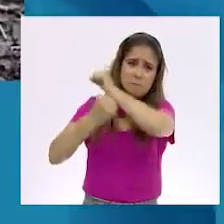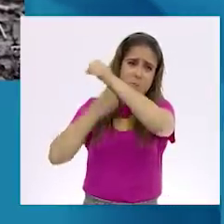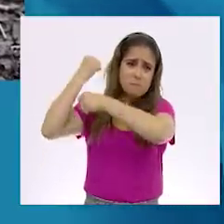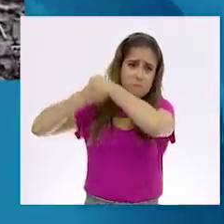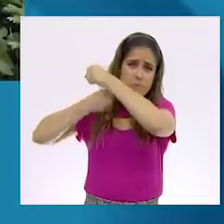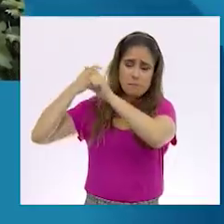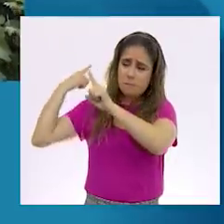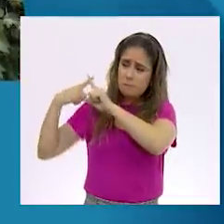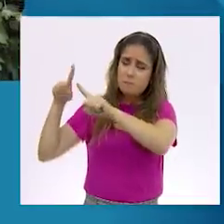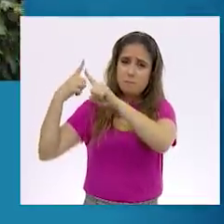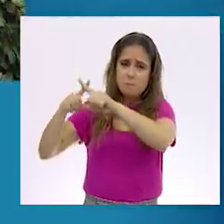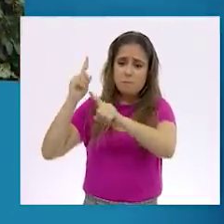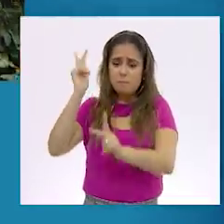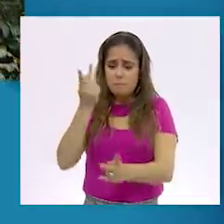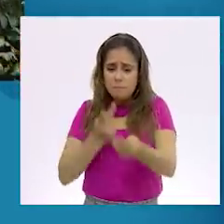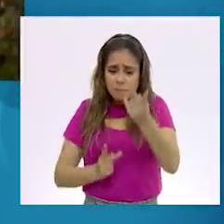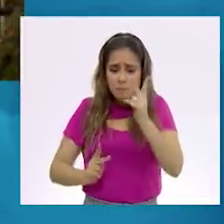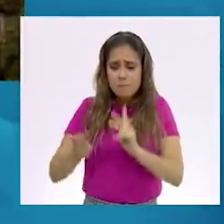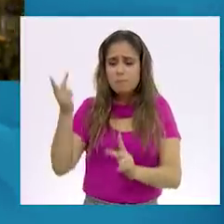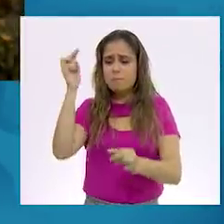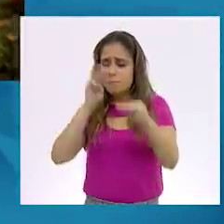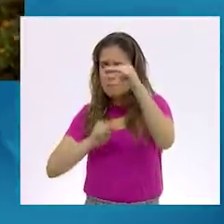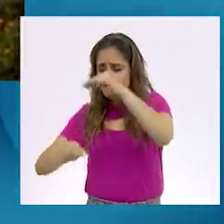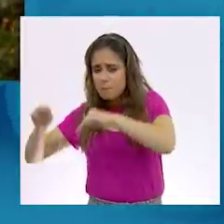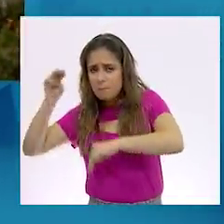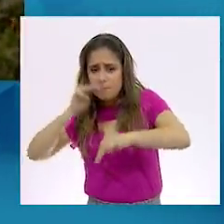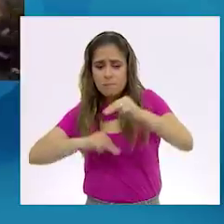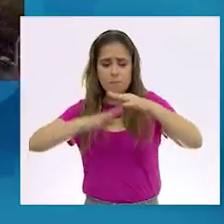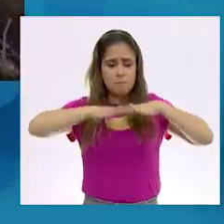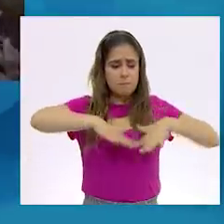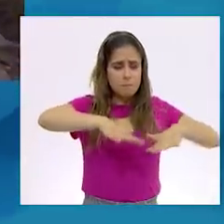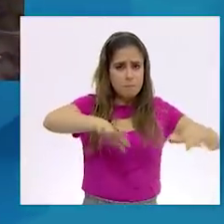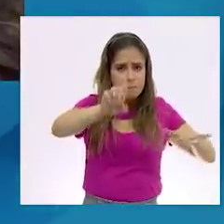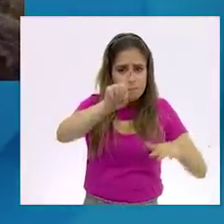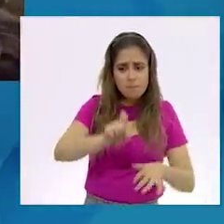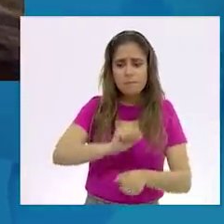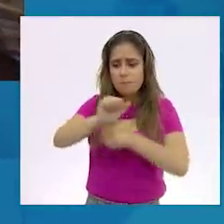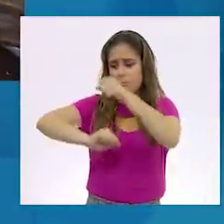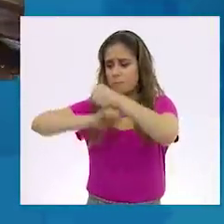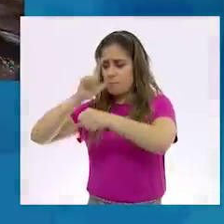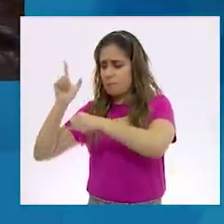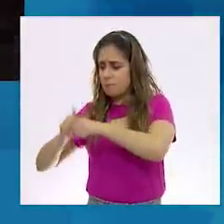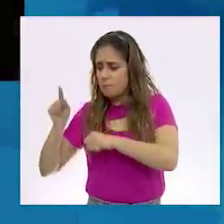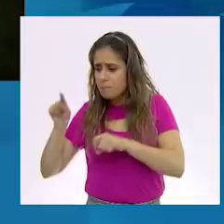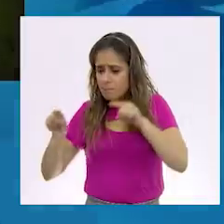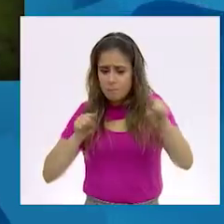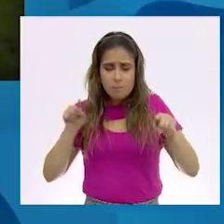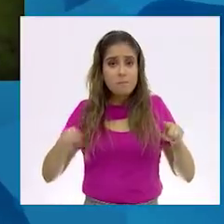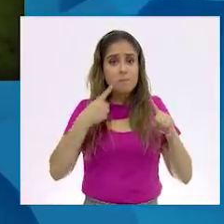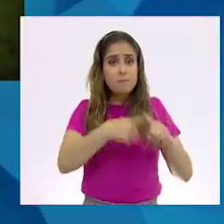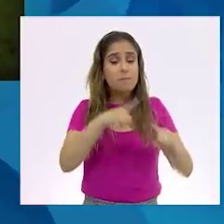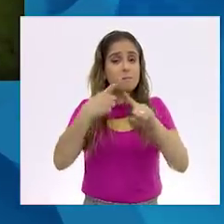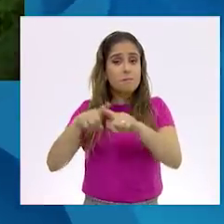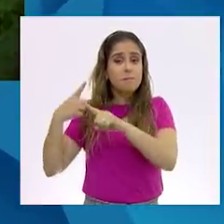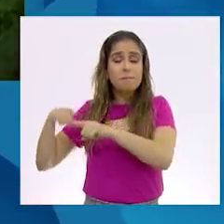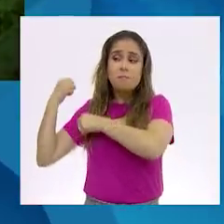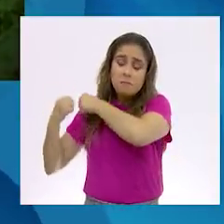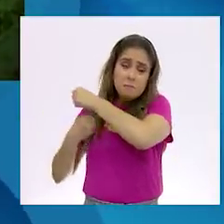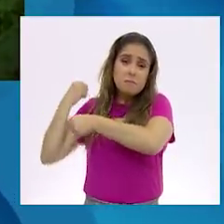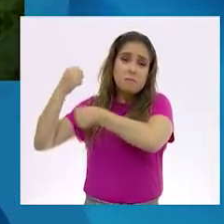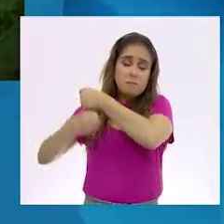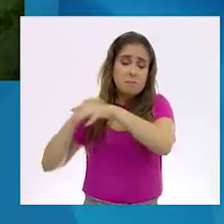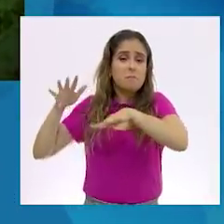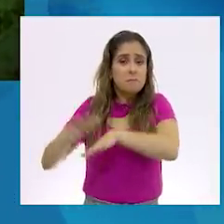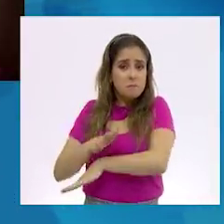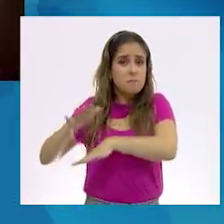en diversos ambientes en donde se han desarrollado las especies de plantas y animales. El ser humano ha